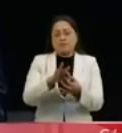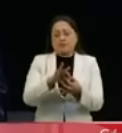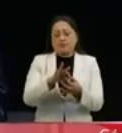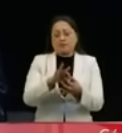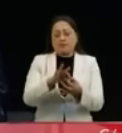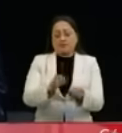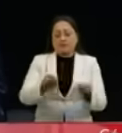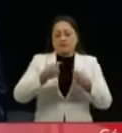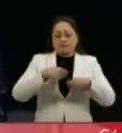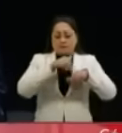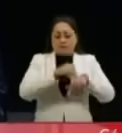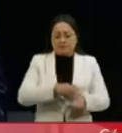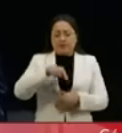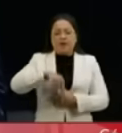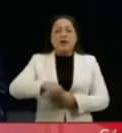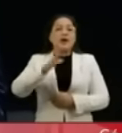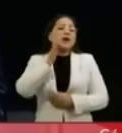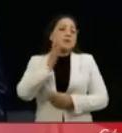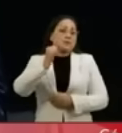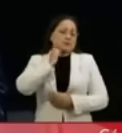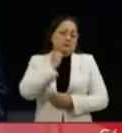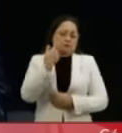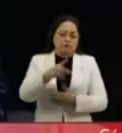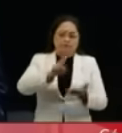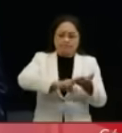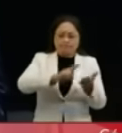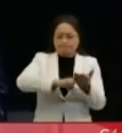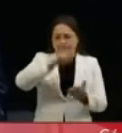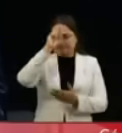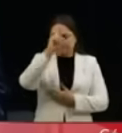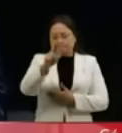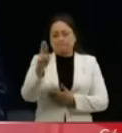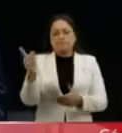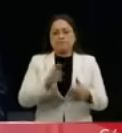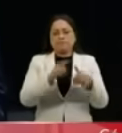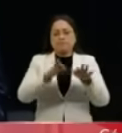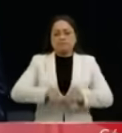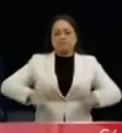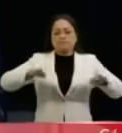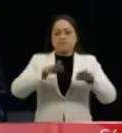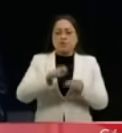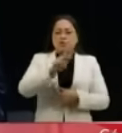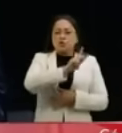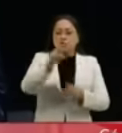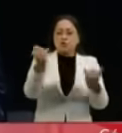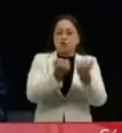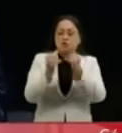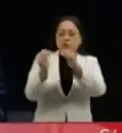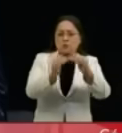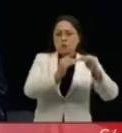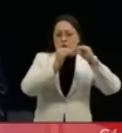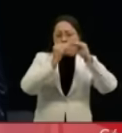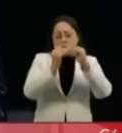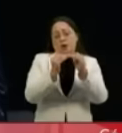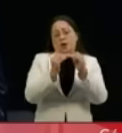importancia que la Cámara de Senadores tiene, siempre velando por el interés general y